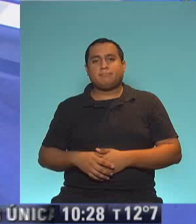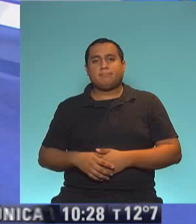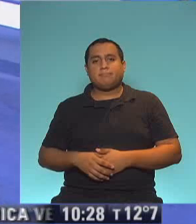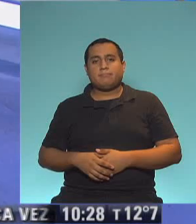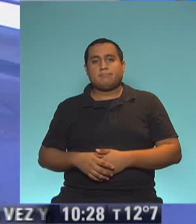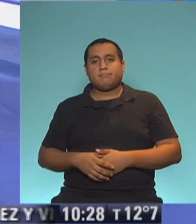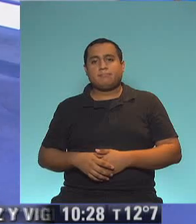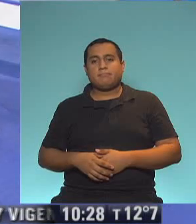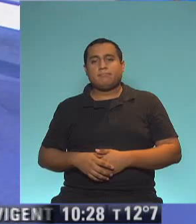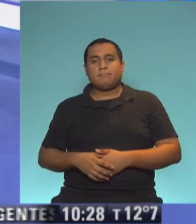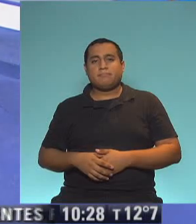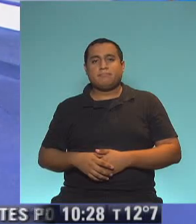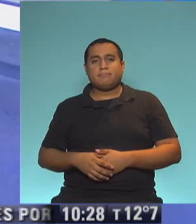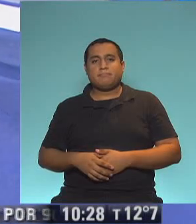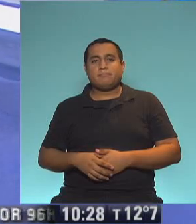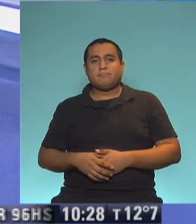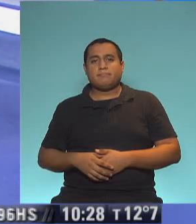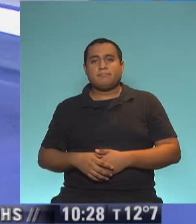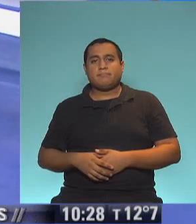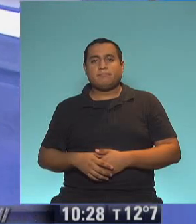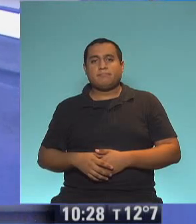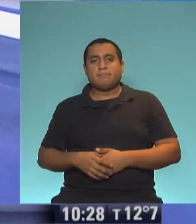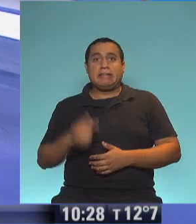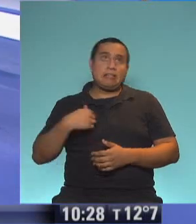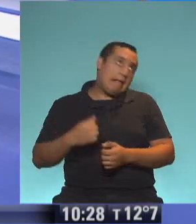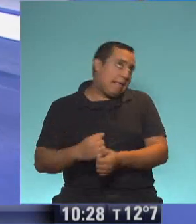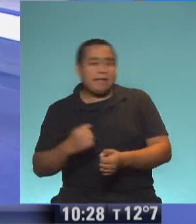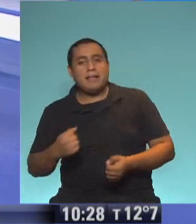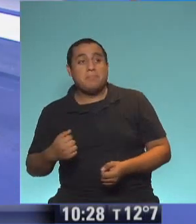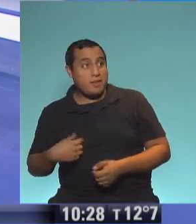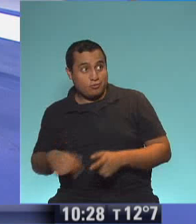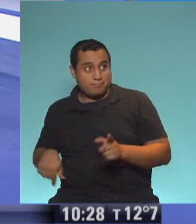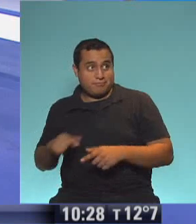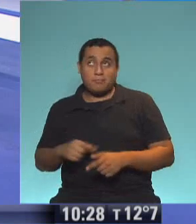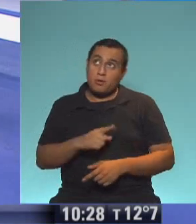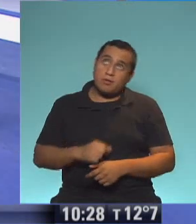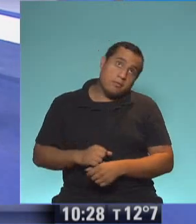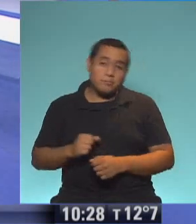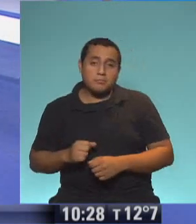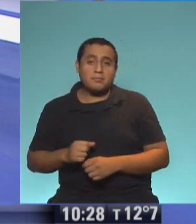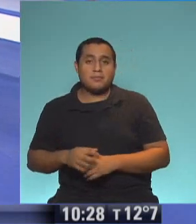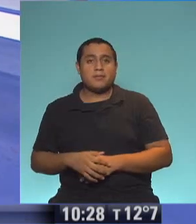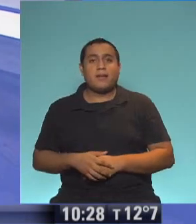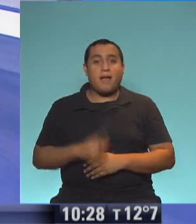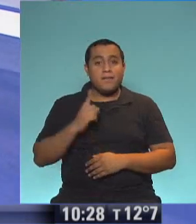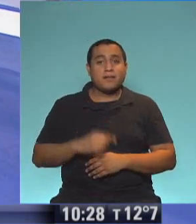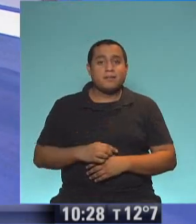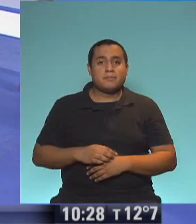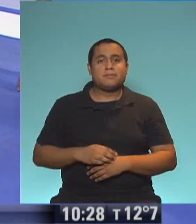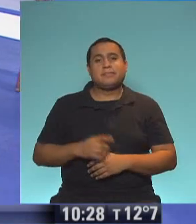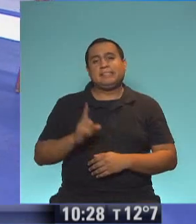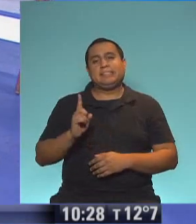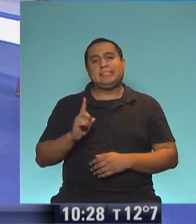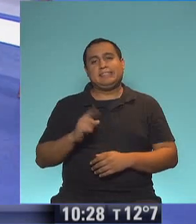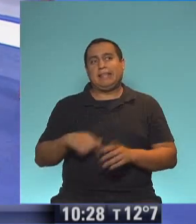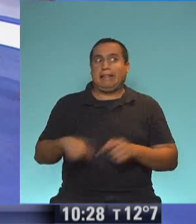¡Pasala! Te la iba a cabecear, pará. Te la paso, ¿querés cabecear? Bien. Ahí va. ¿Te animás? A ver.